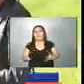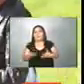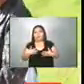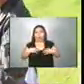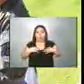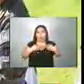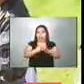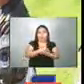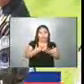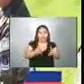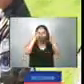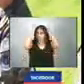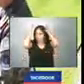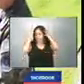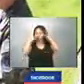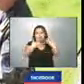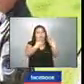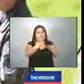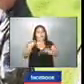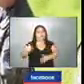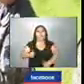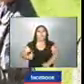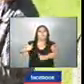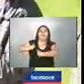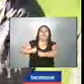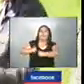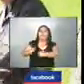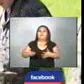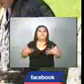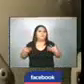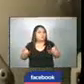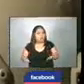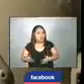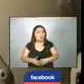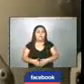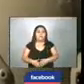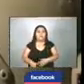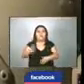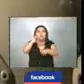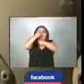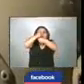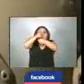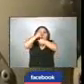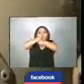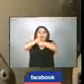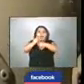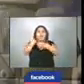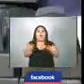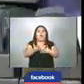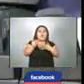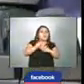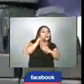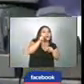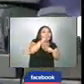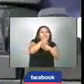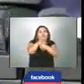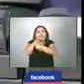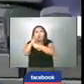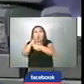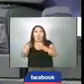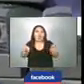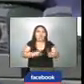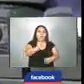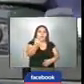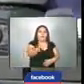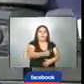nuevo equipo de protección para elementos del Ejército. Entre estos, una cámara que registrará el proceder de los soldados cuando intervengan